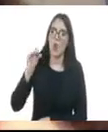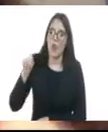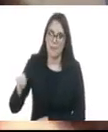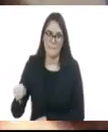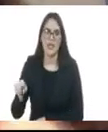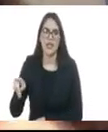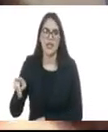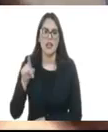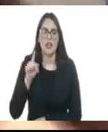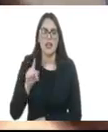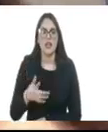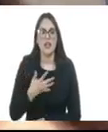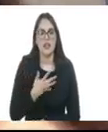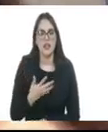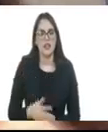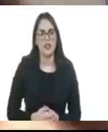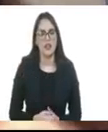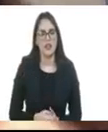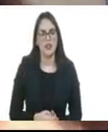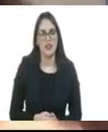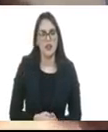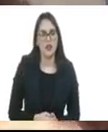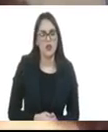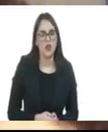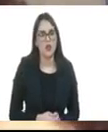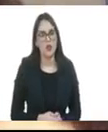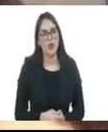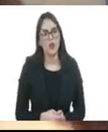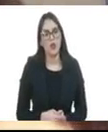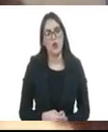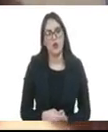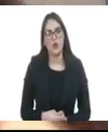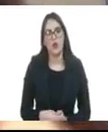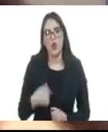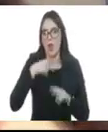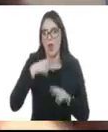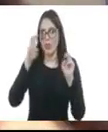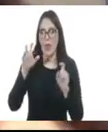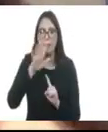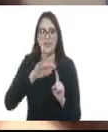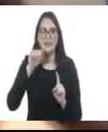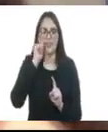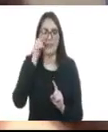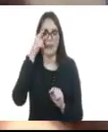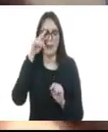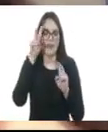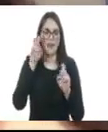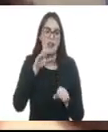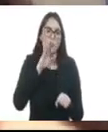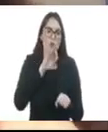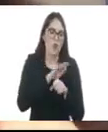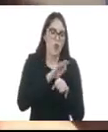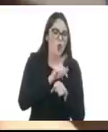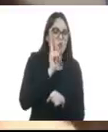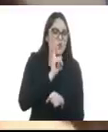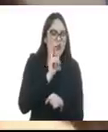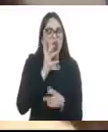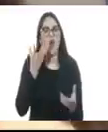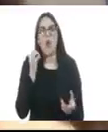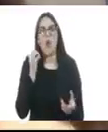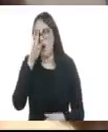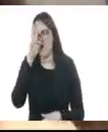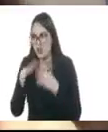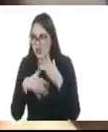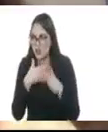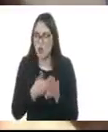que no había, de por sí yo cubro temas de género, pues, ¿no? Violencia contra las mujeres, mujeres privadas de la